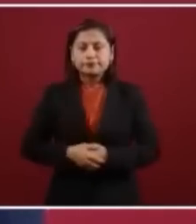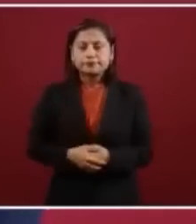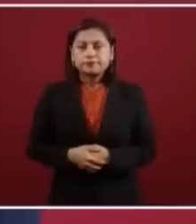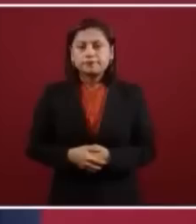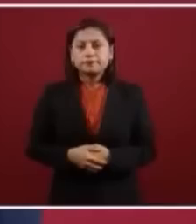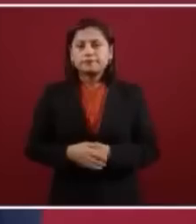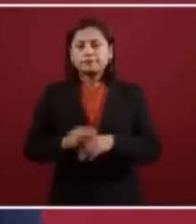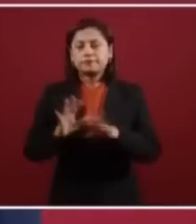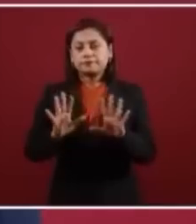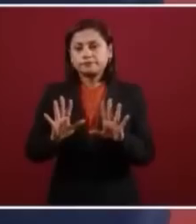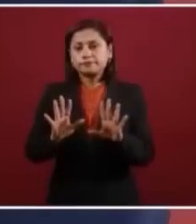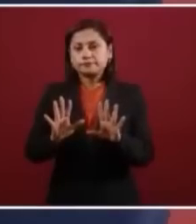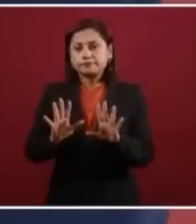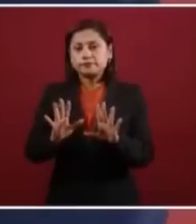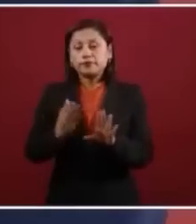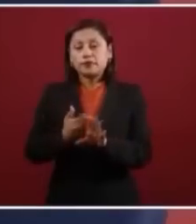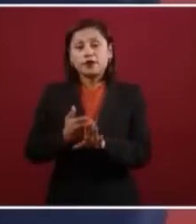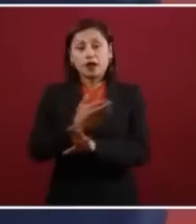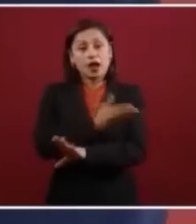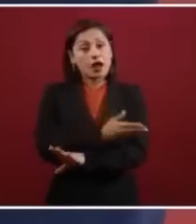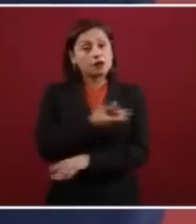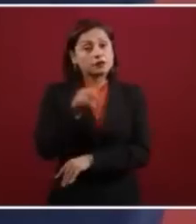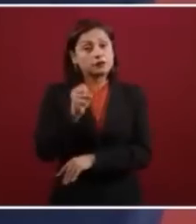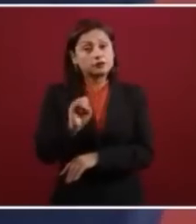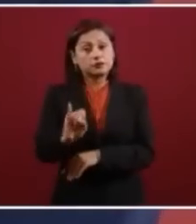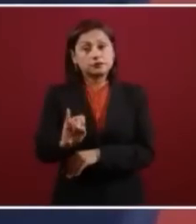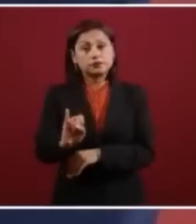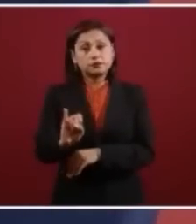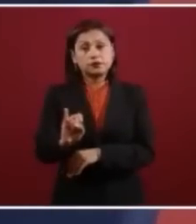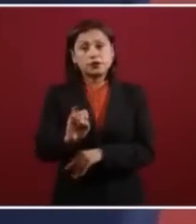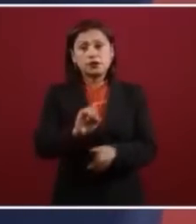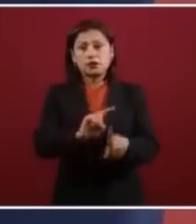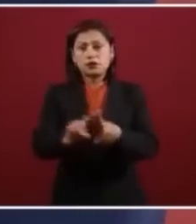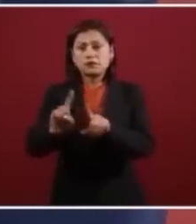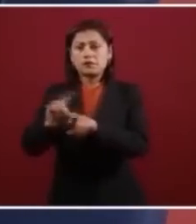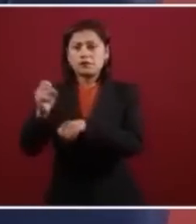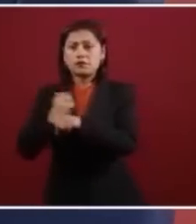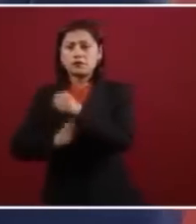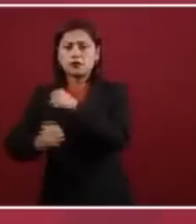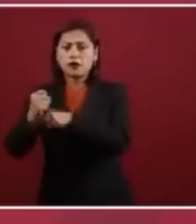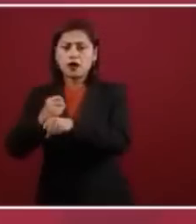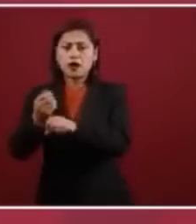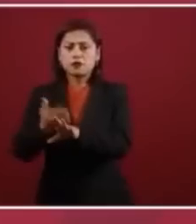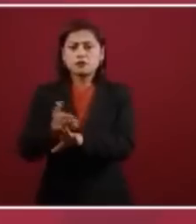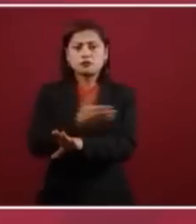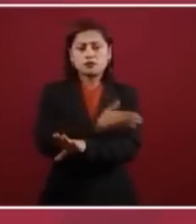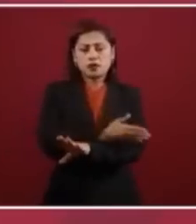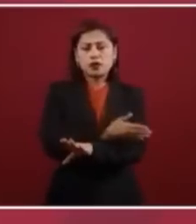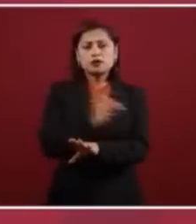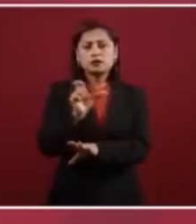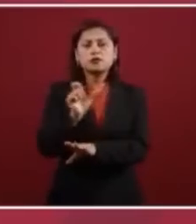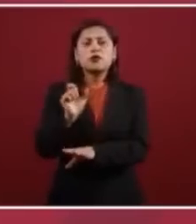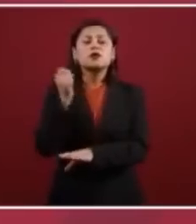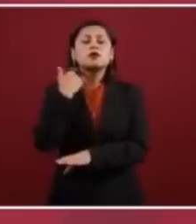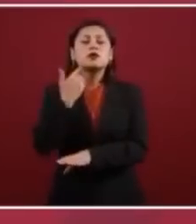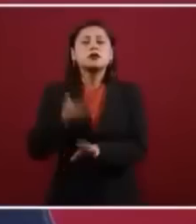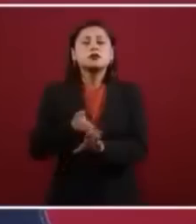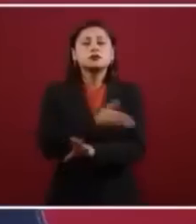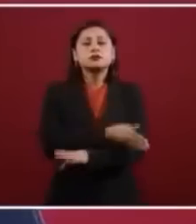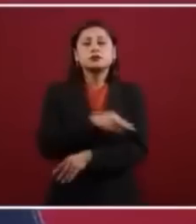Así fue en varios años durante el periodo